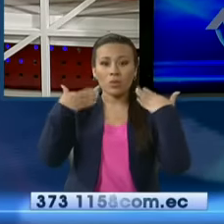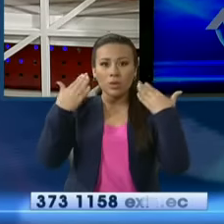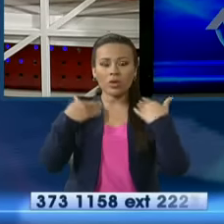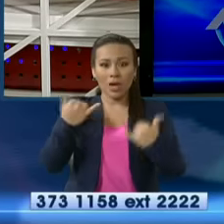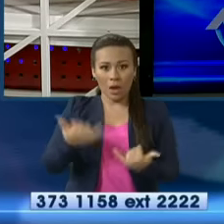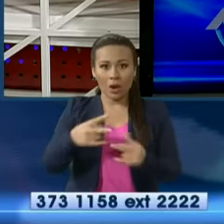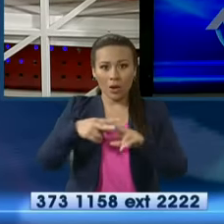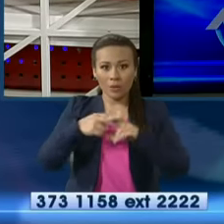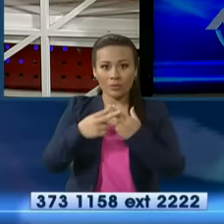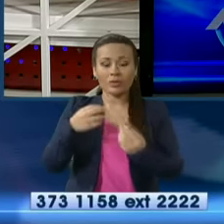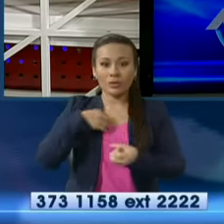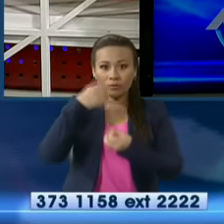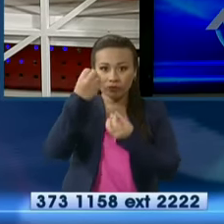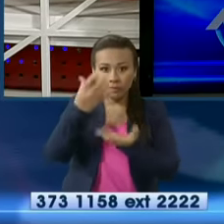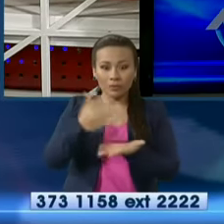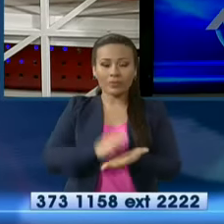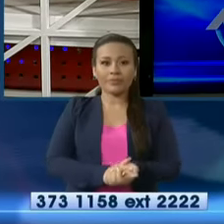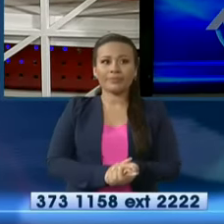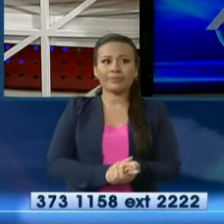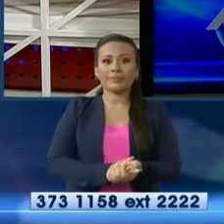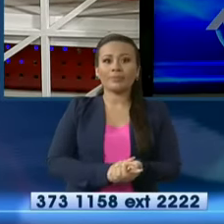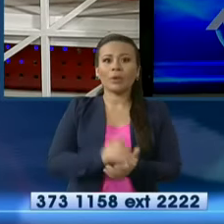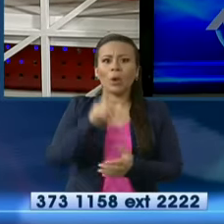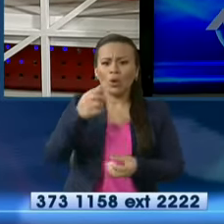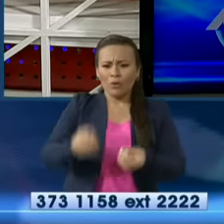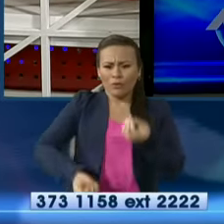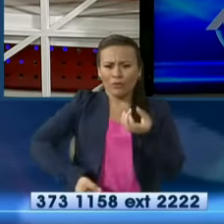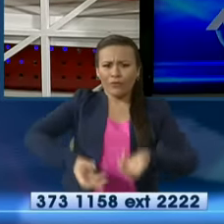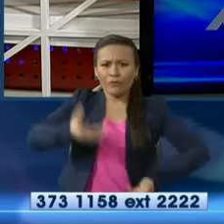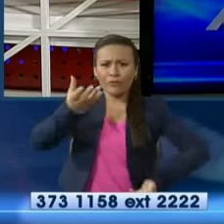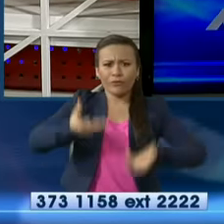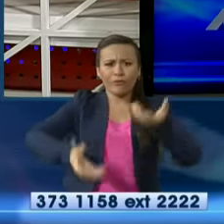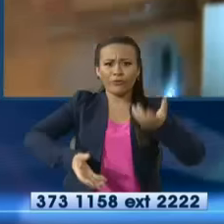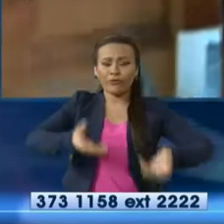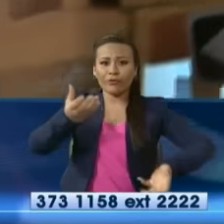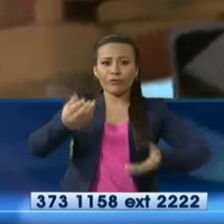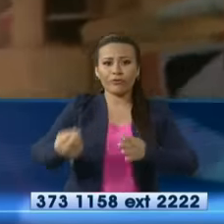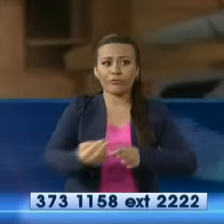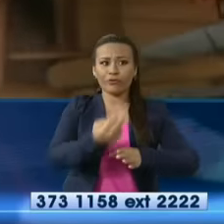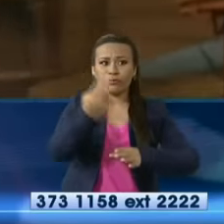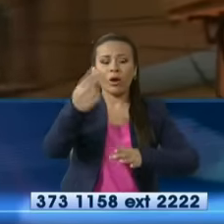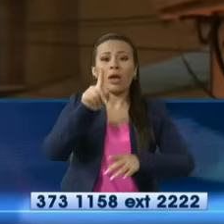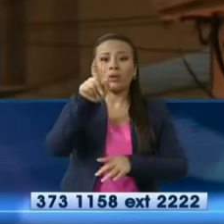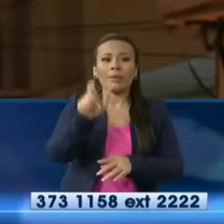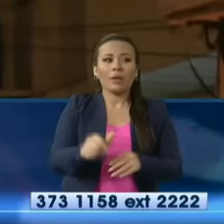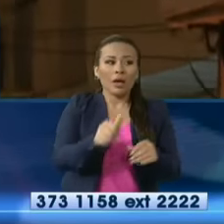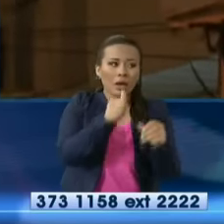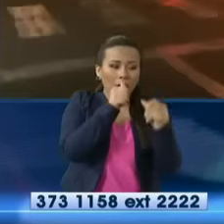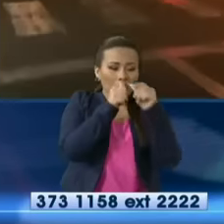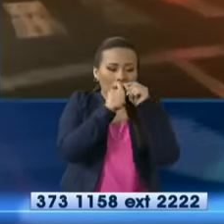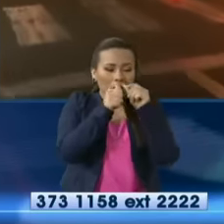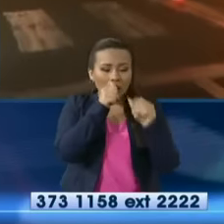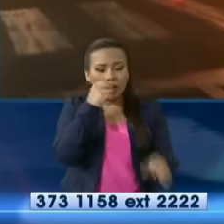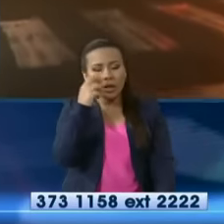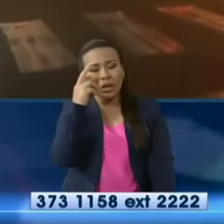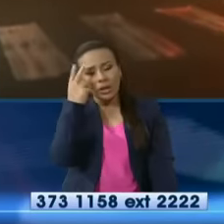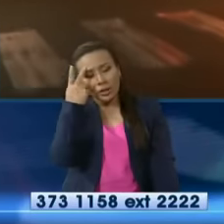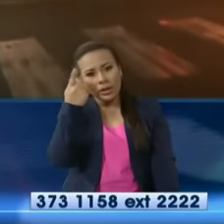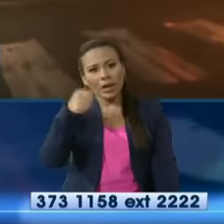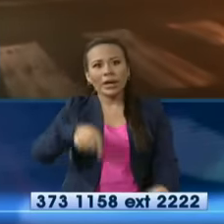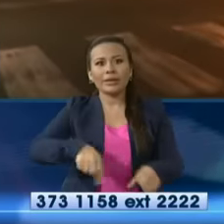iniciamos contándoles que un conato de incendio y un supuesto escopolaminado fueron los sucesos registrados